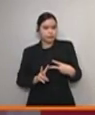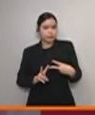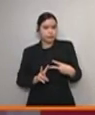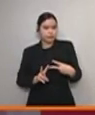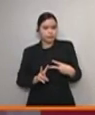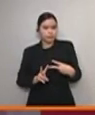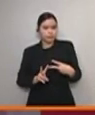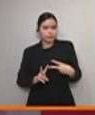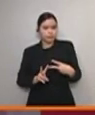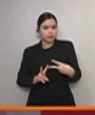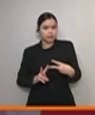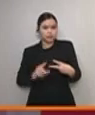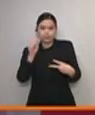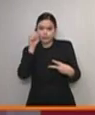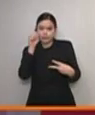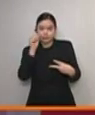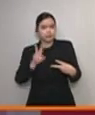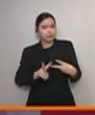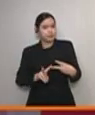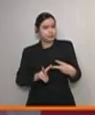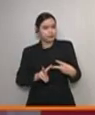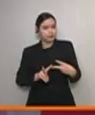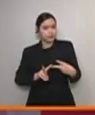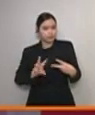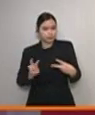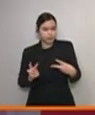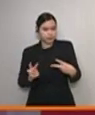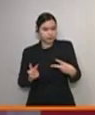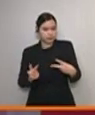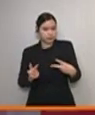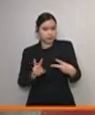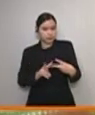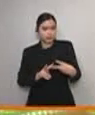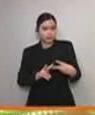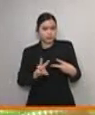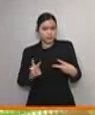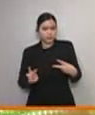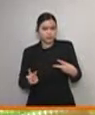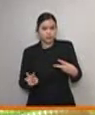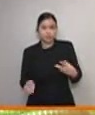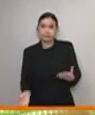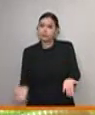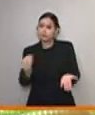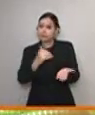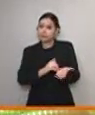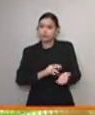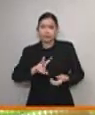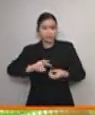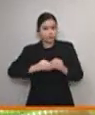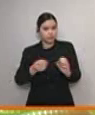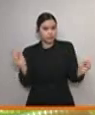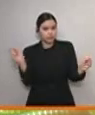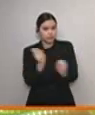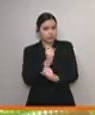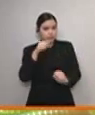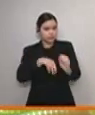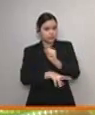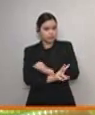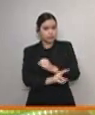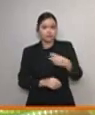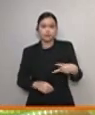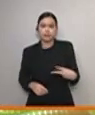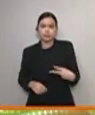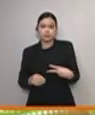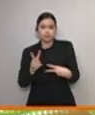dígito. Atentos, y este es el 6. Segundo número premiado, 26. Con gusto repito los dos números